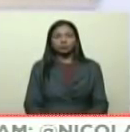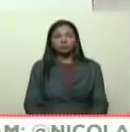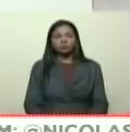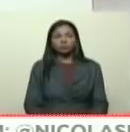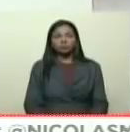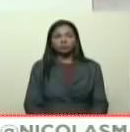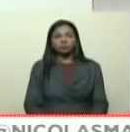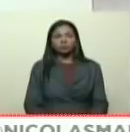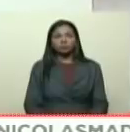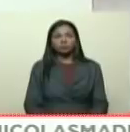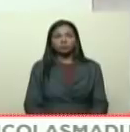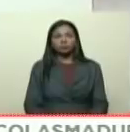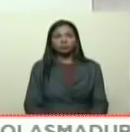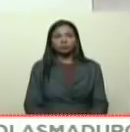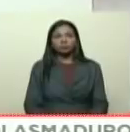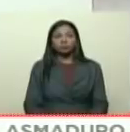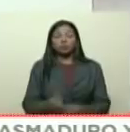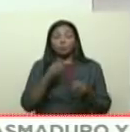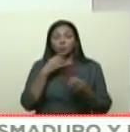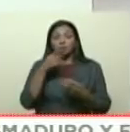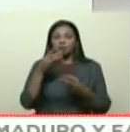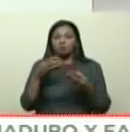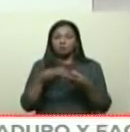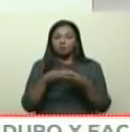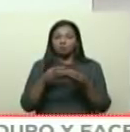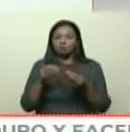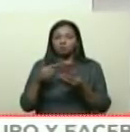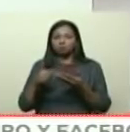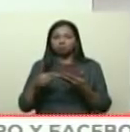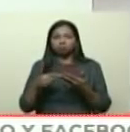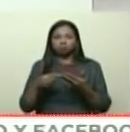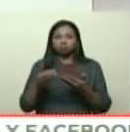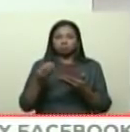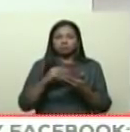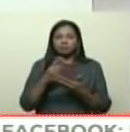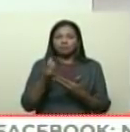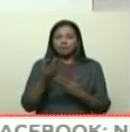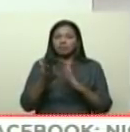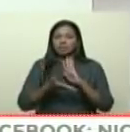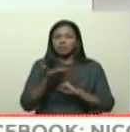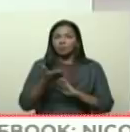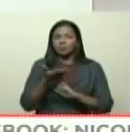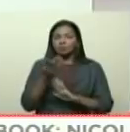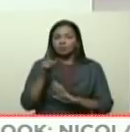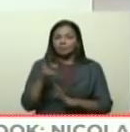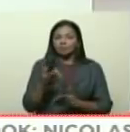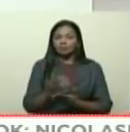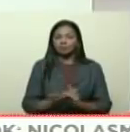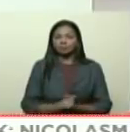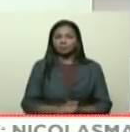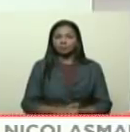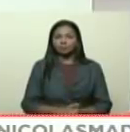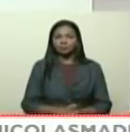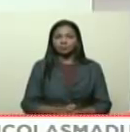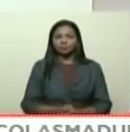Correcto. Bueno, aquí hay un conjunto de recursos muy importante